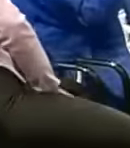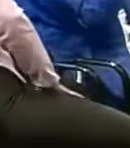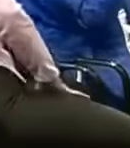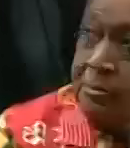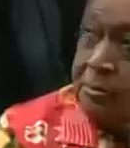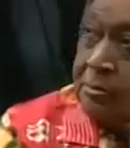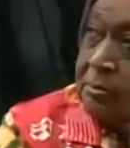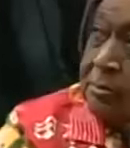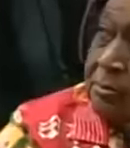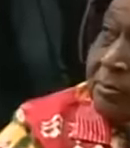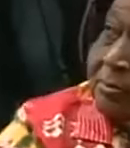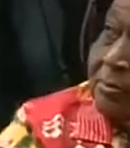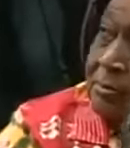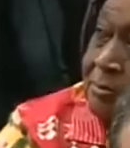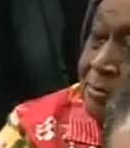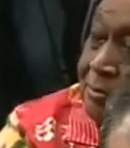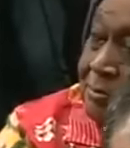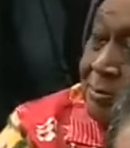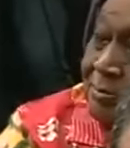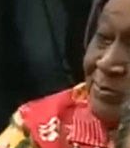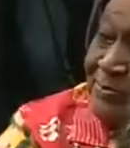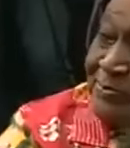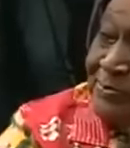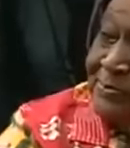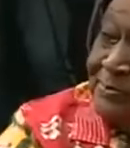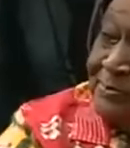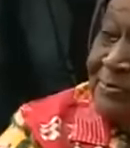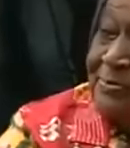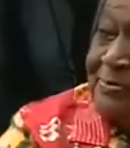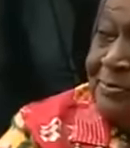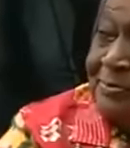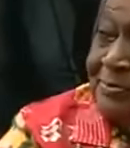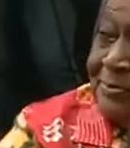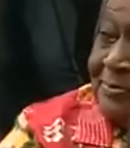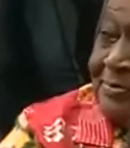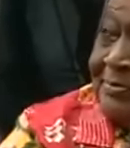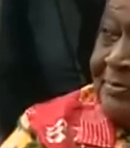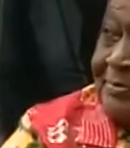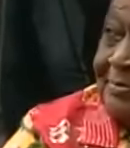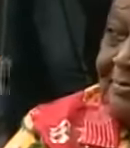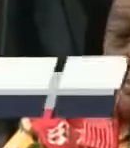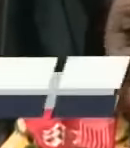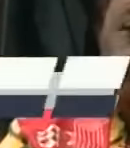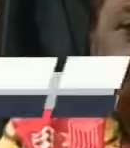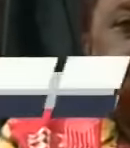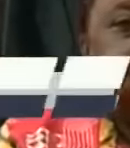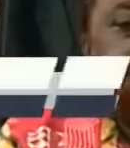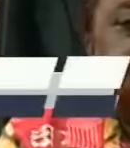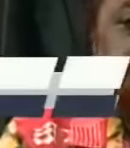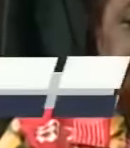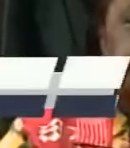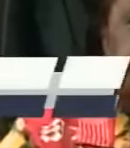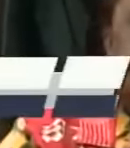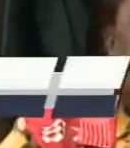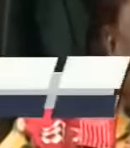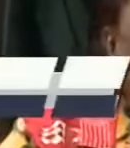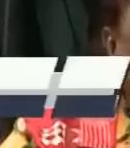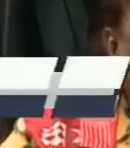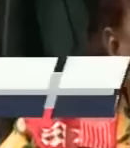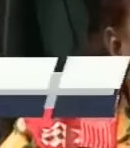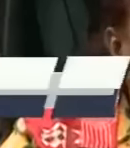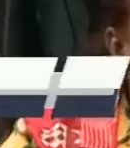en el 2012, se hizo un censo en la Guayana Esequiba y se obtuvo la cifra